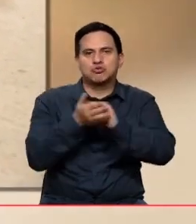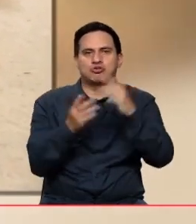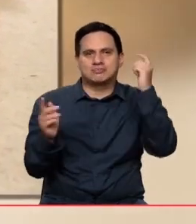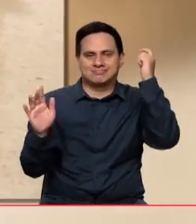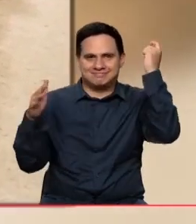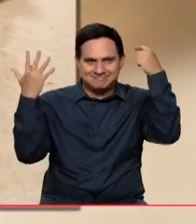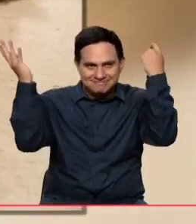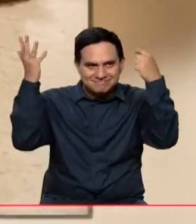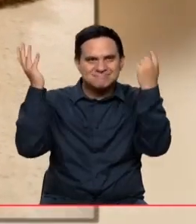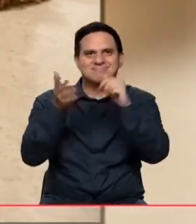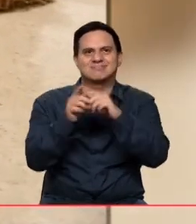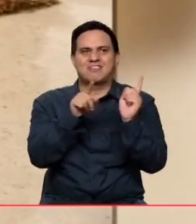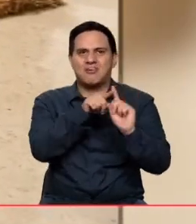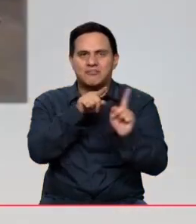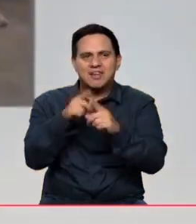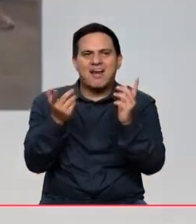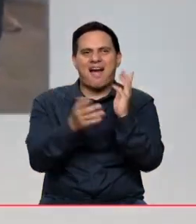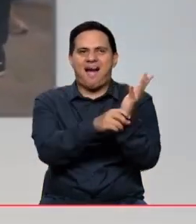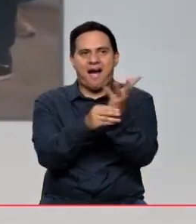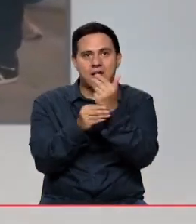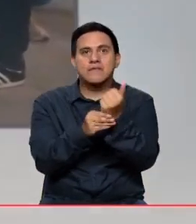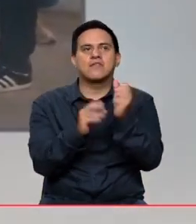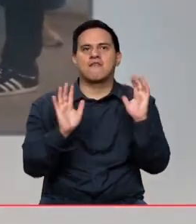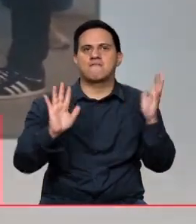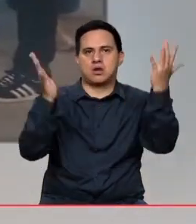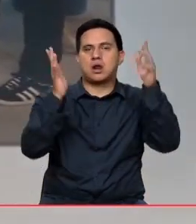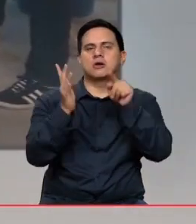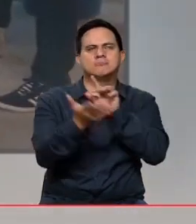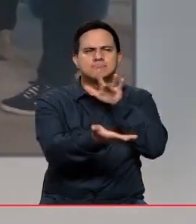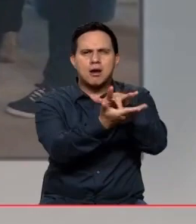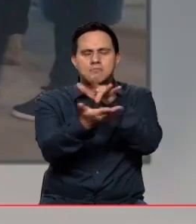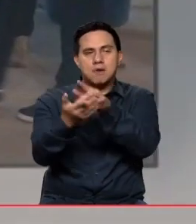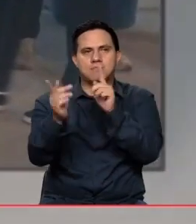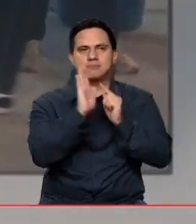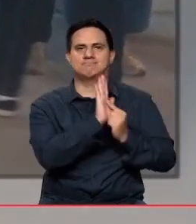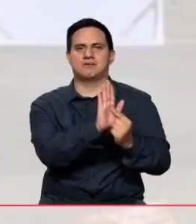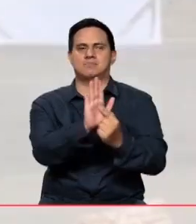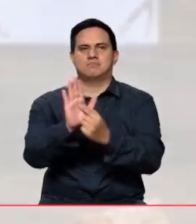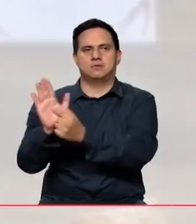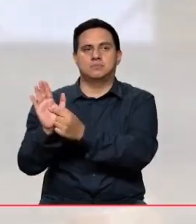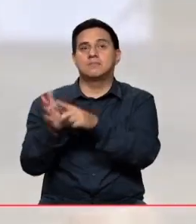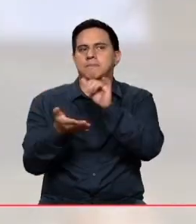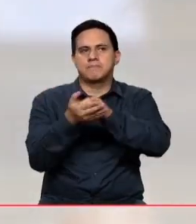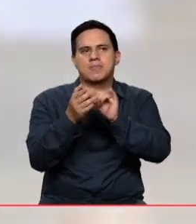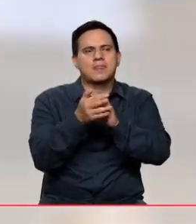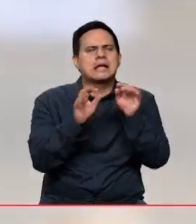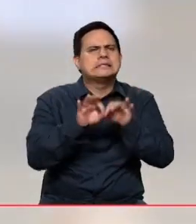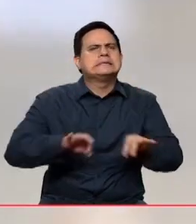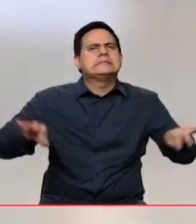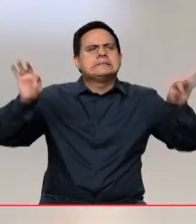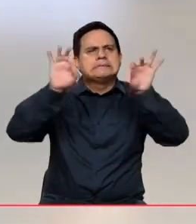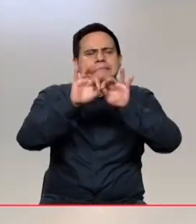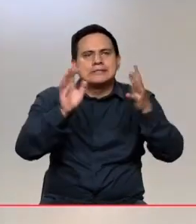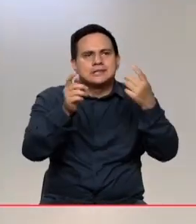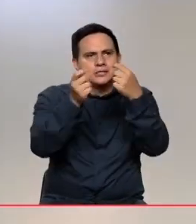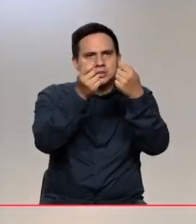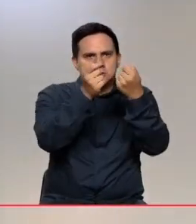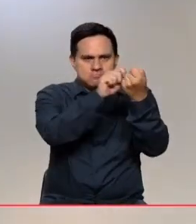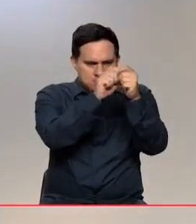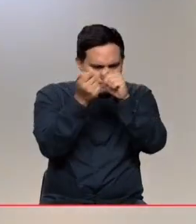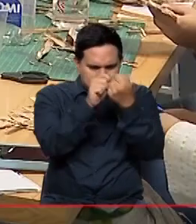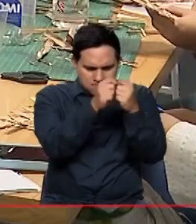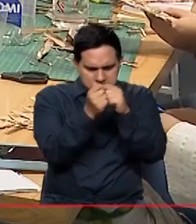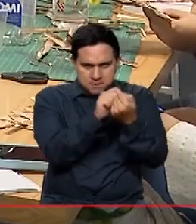e importantes ferias de arte. En sus procesos creativos, el trenzado es parte fundamental. Me he enfocado